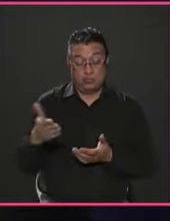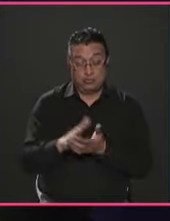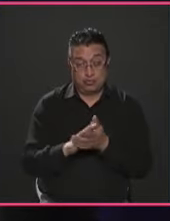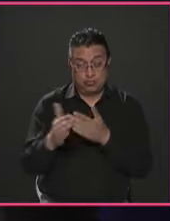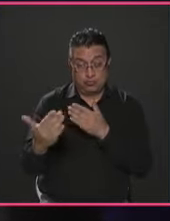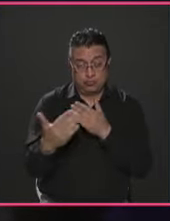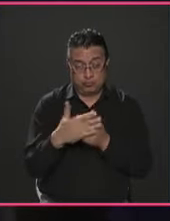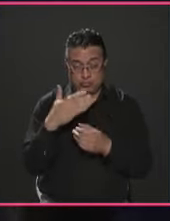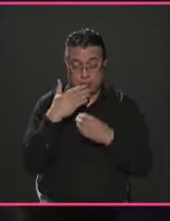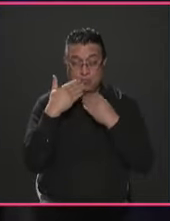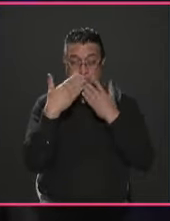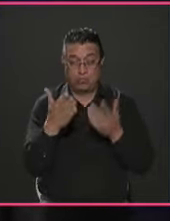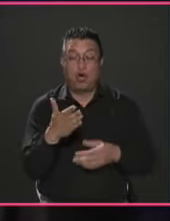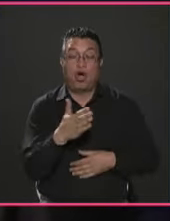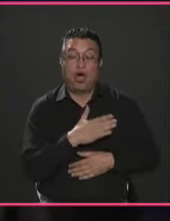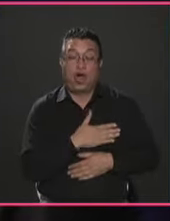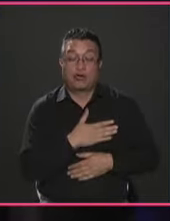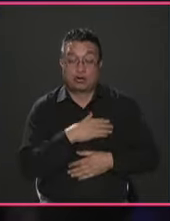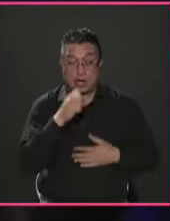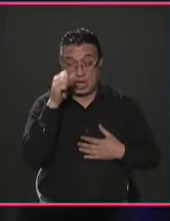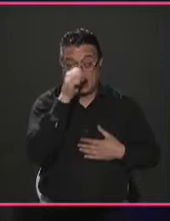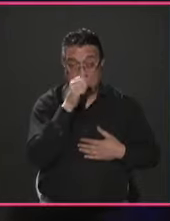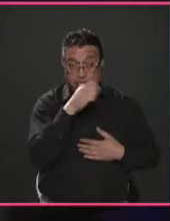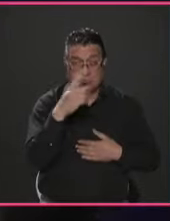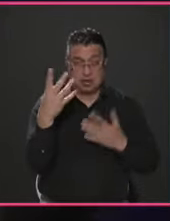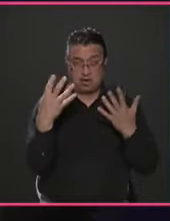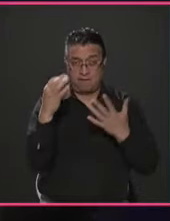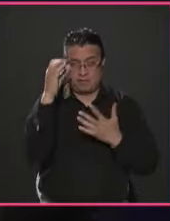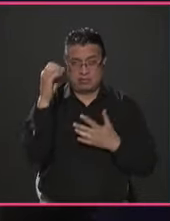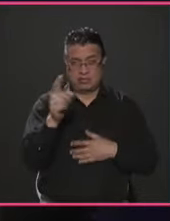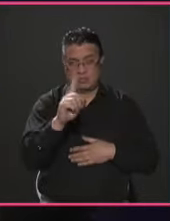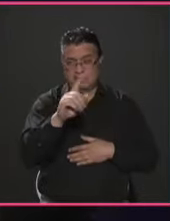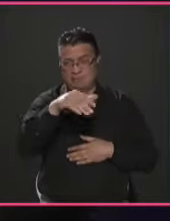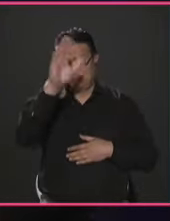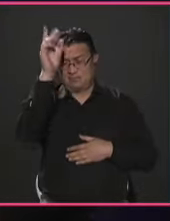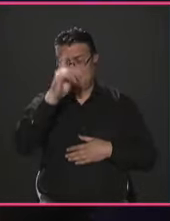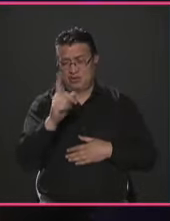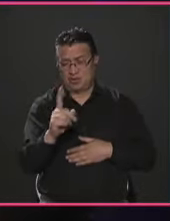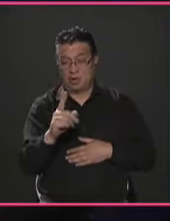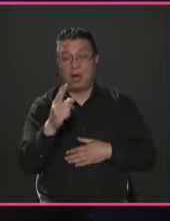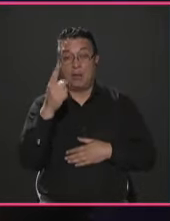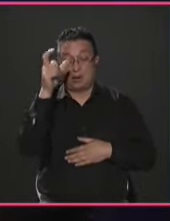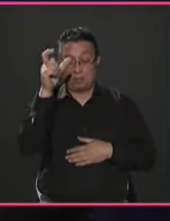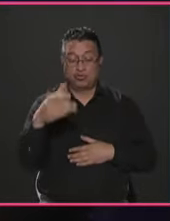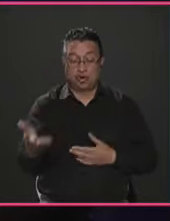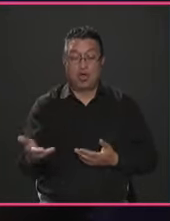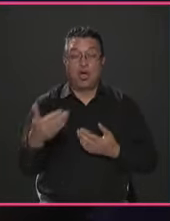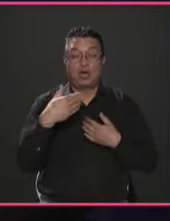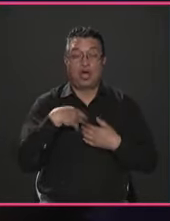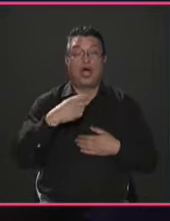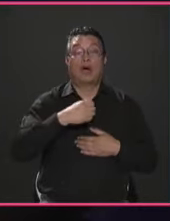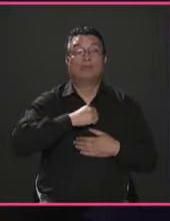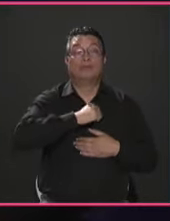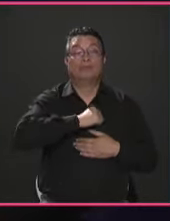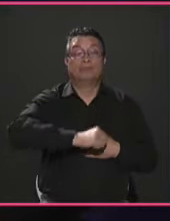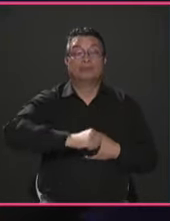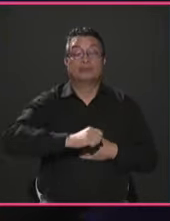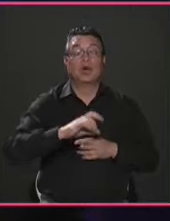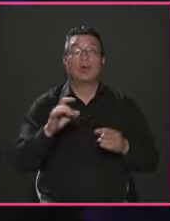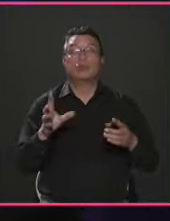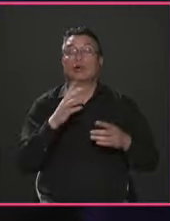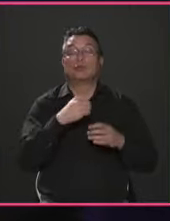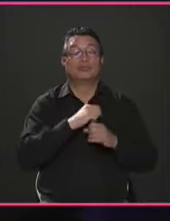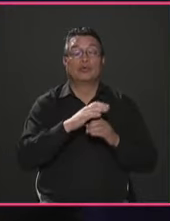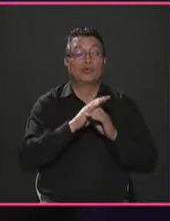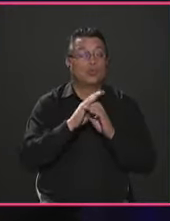le ofrezco un corazón de cerdo el 90 por de ustedes van decir no lo quiero pero una persona que le ha negado